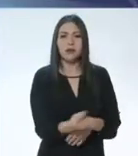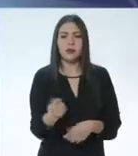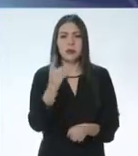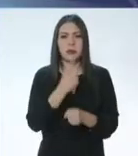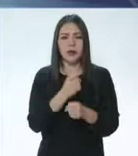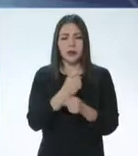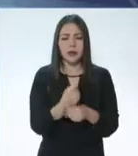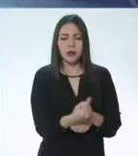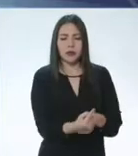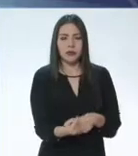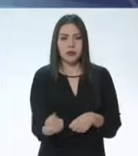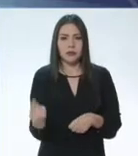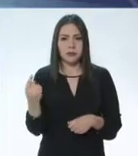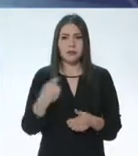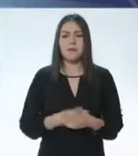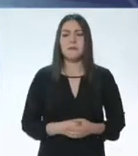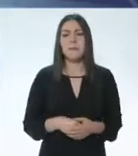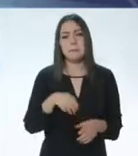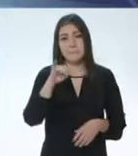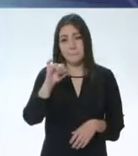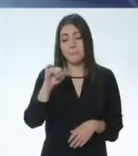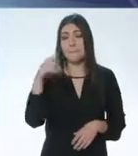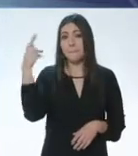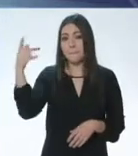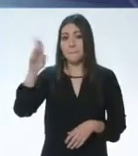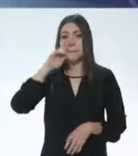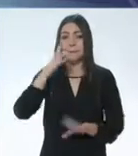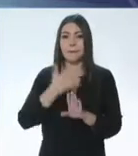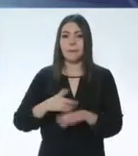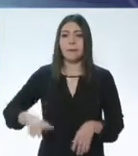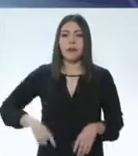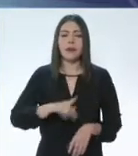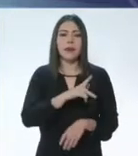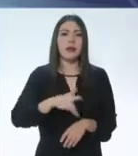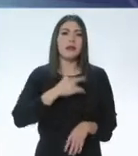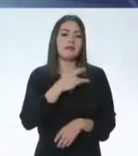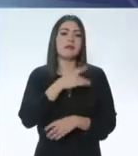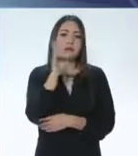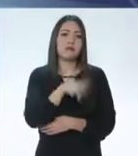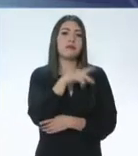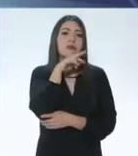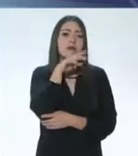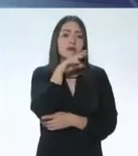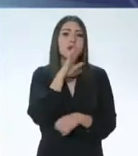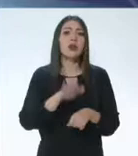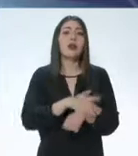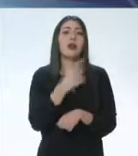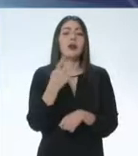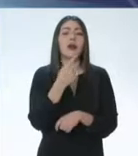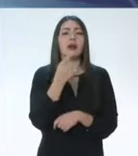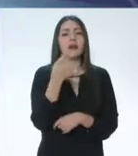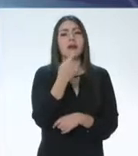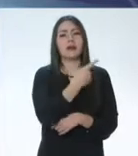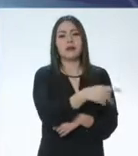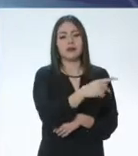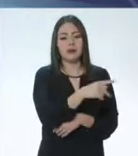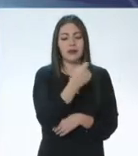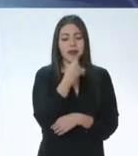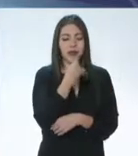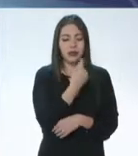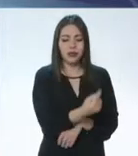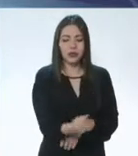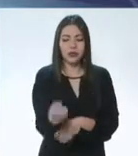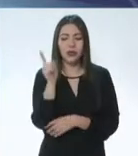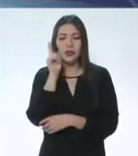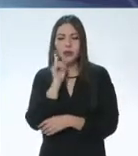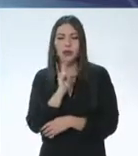muy preocupante la política que se está planteando, porque esto va incluso más allá de la visión de niños y niñas. Los cuidados, digamos, las personas con